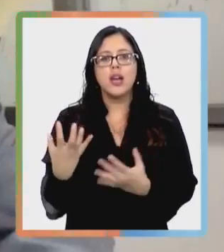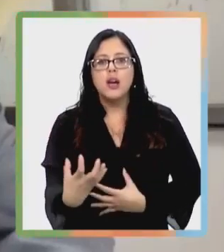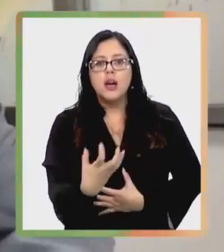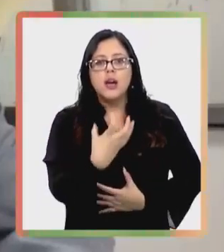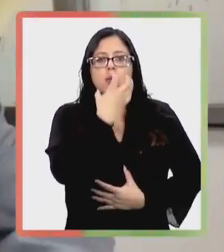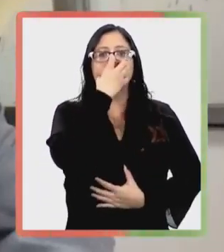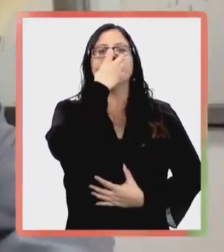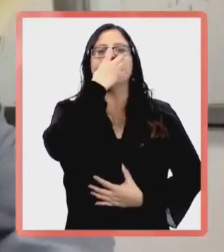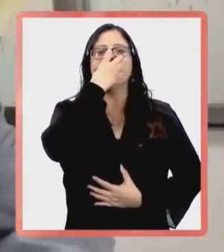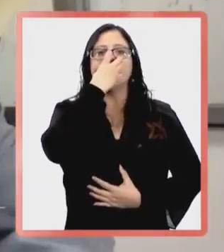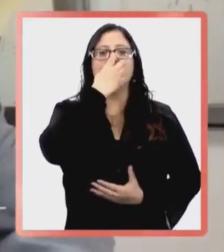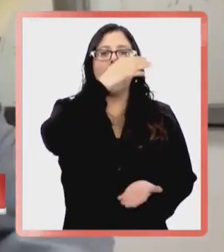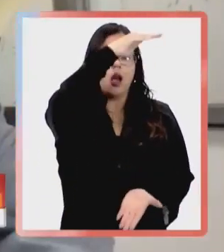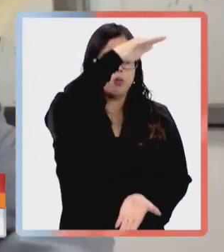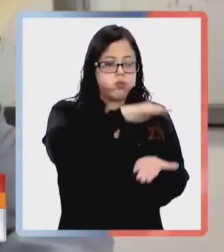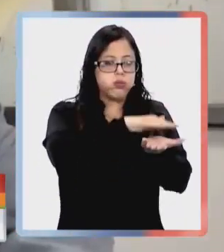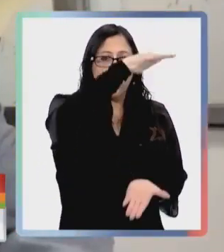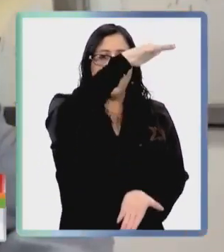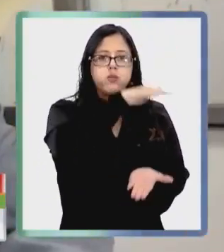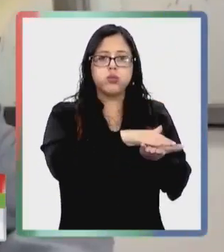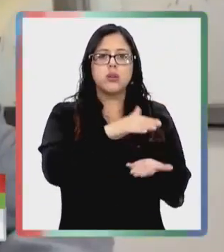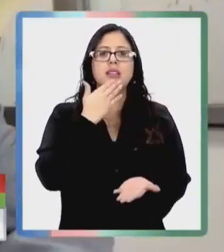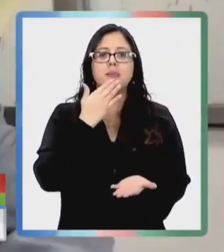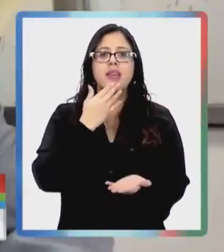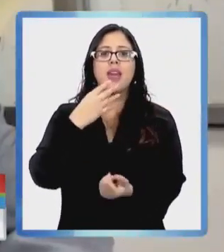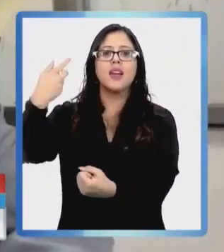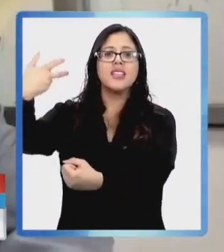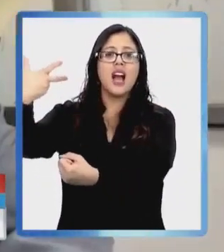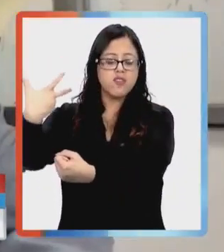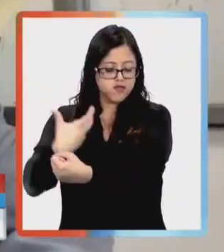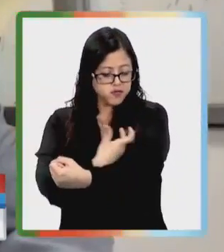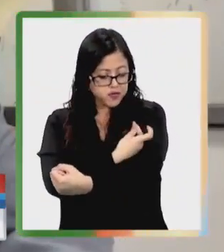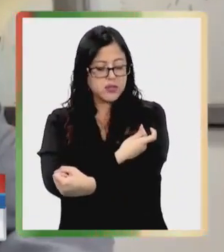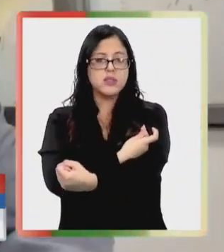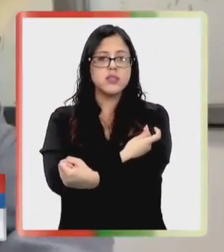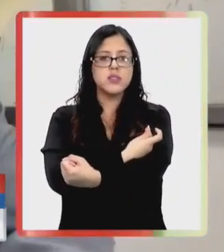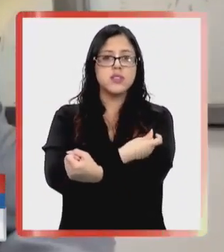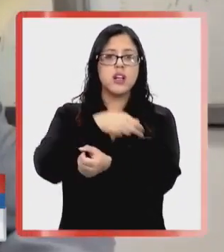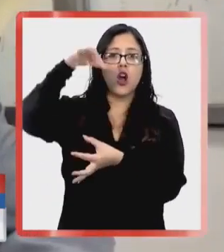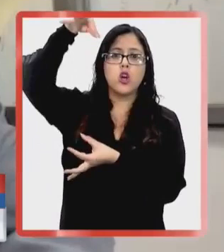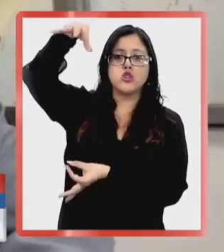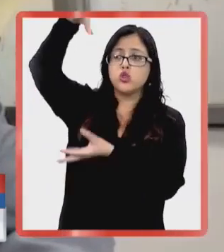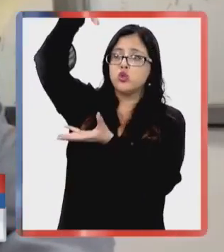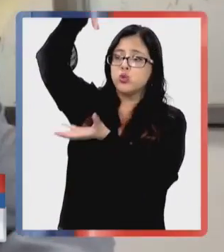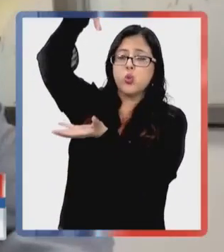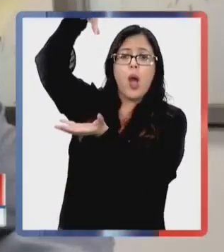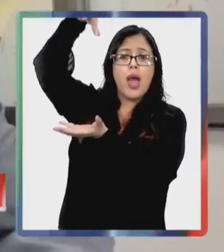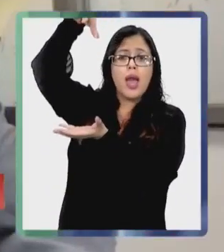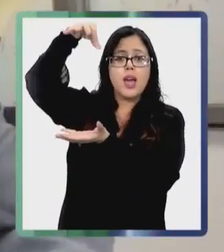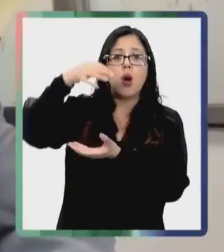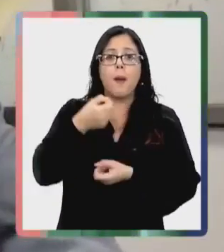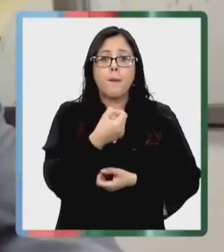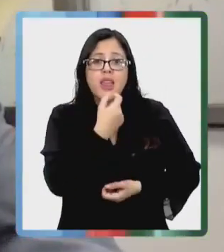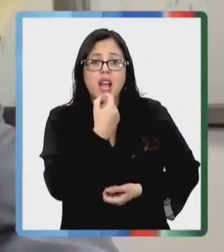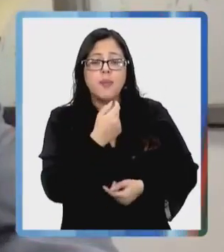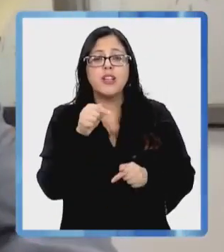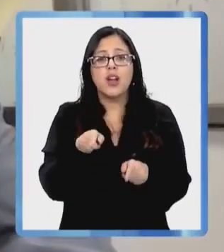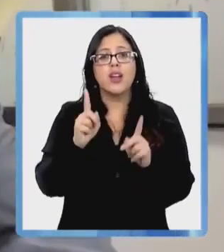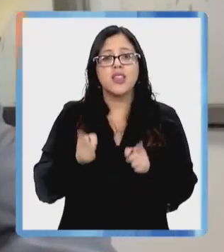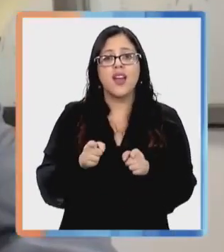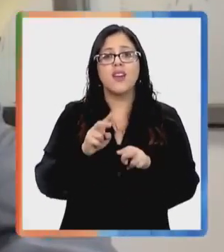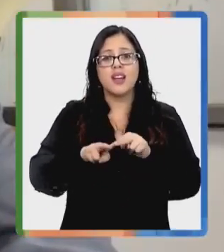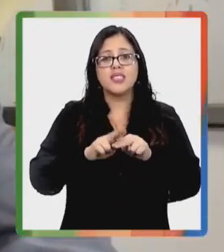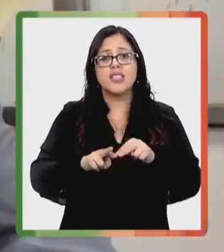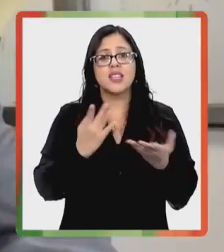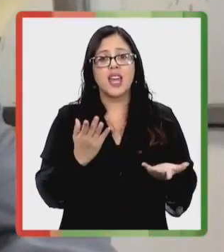conectarlo a una máquina, darle oxígeno, colocarle suero, colocarle medicamentos y eso obviamente se debe hacer en una unidad de